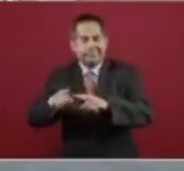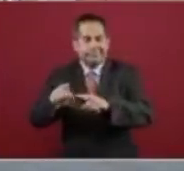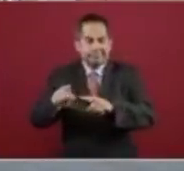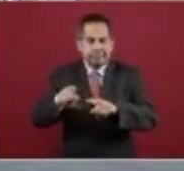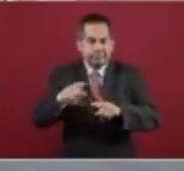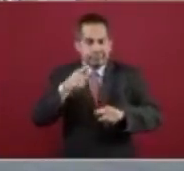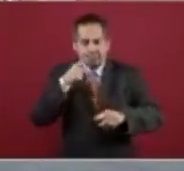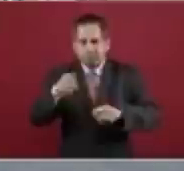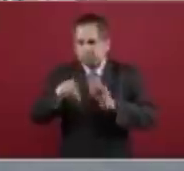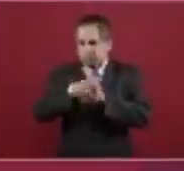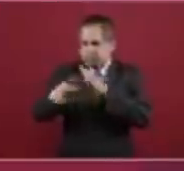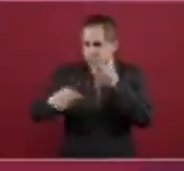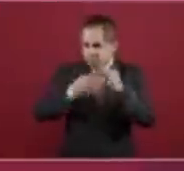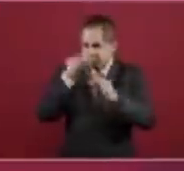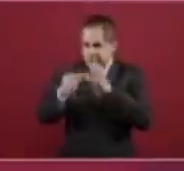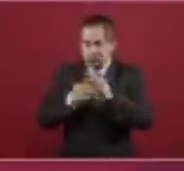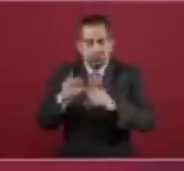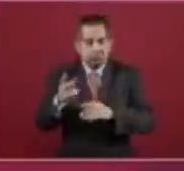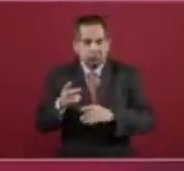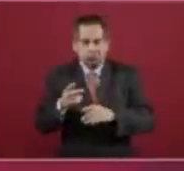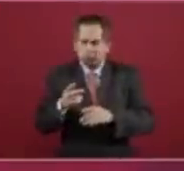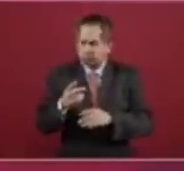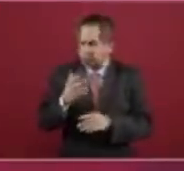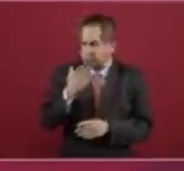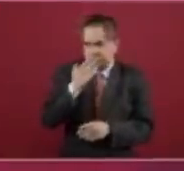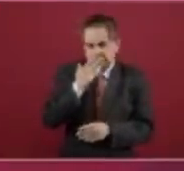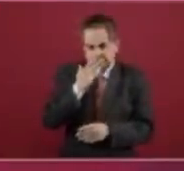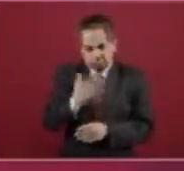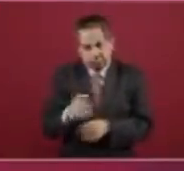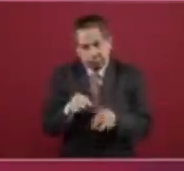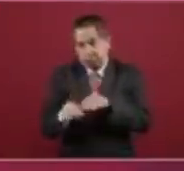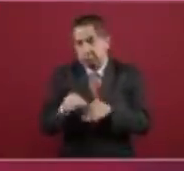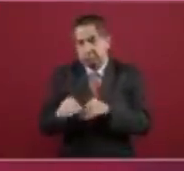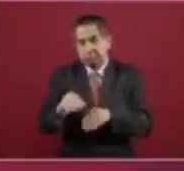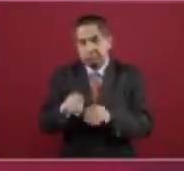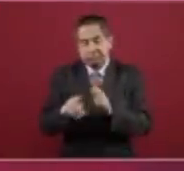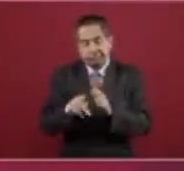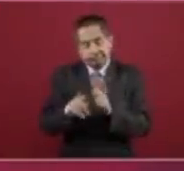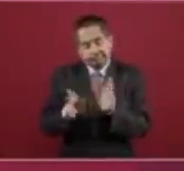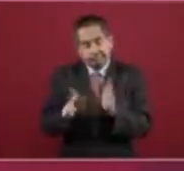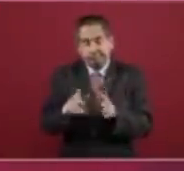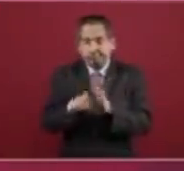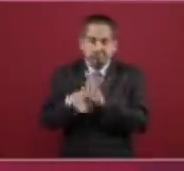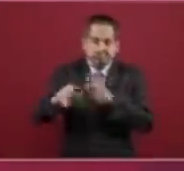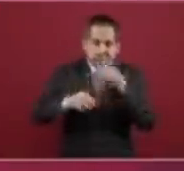que ejercen el periodismo, el noble oficio del periodismo, puedan